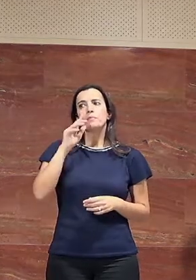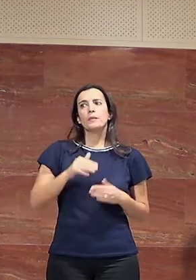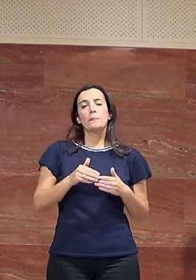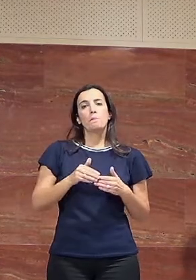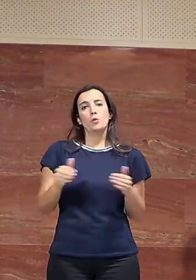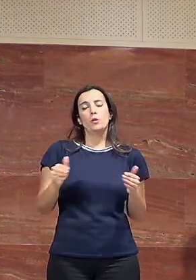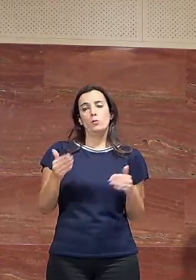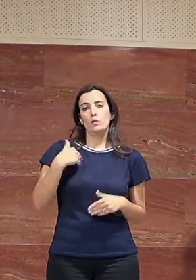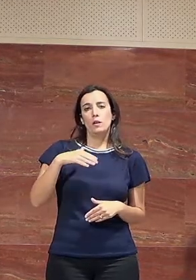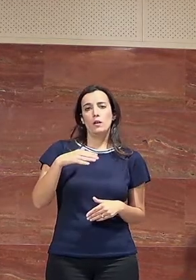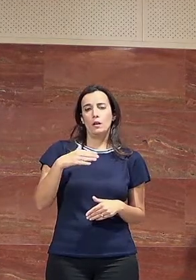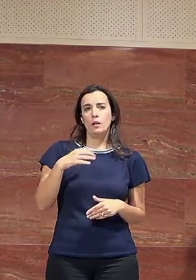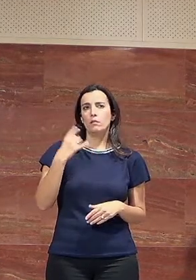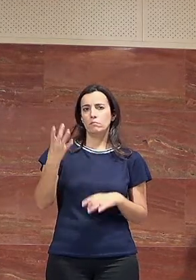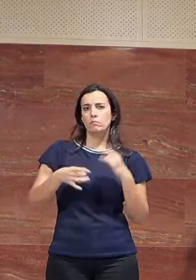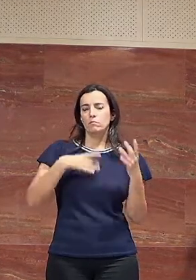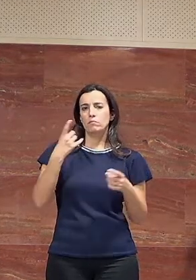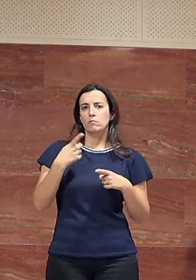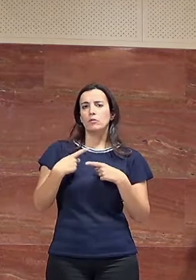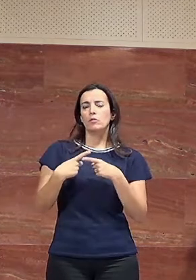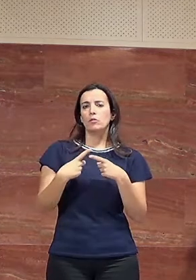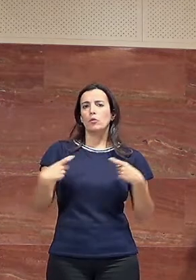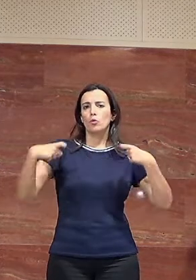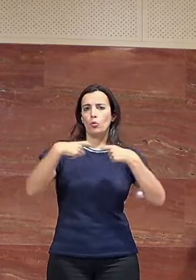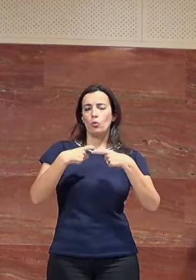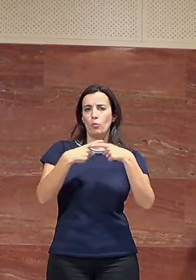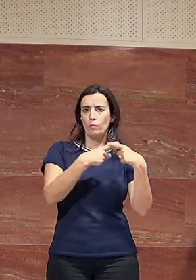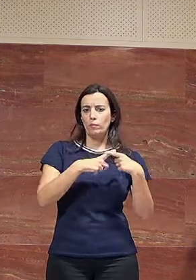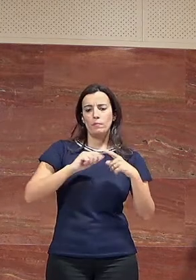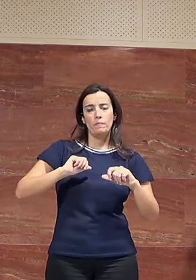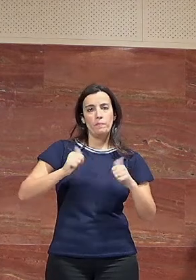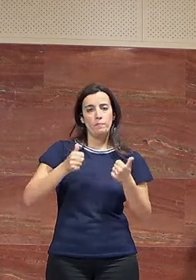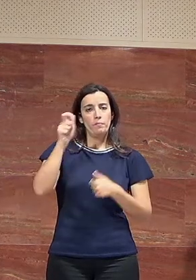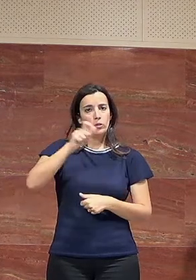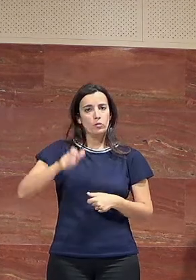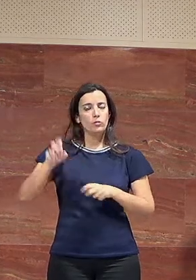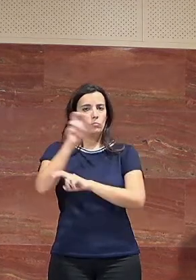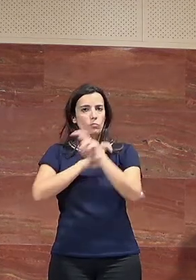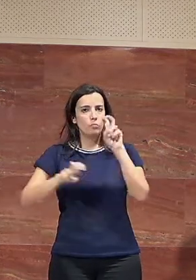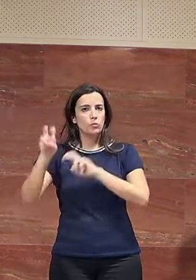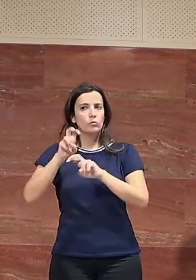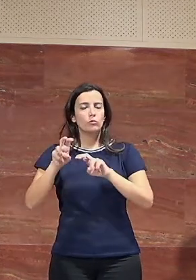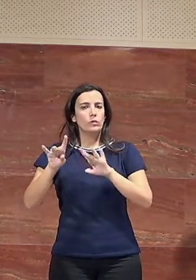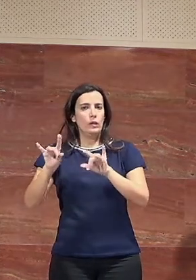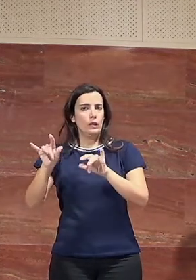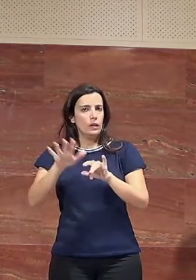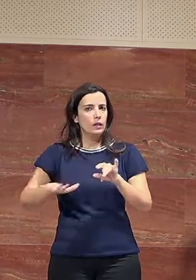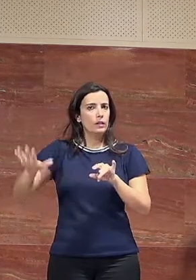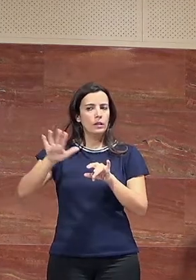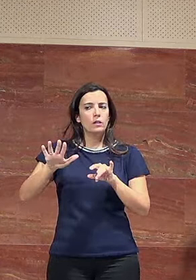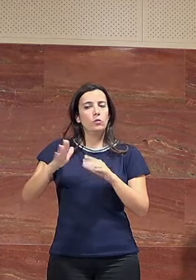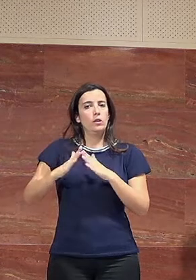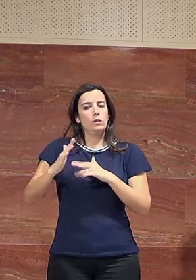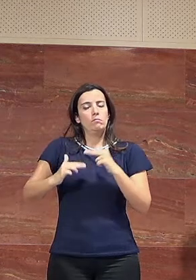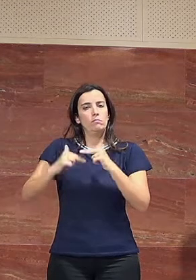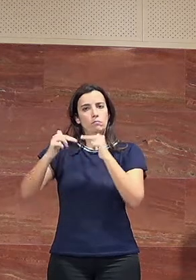ya de iniciativas como cooperativas que empiezan a personas que buscan un terreno, construyen la casa,